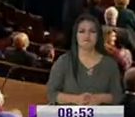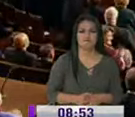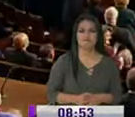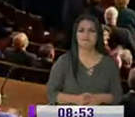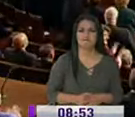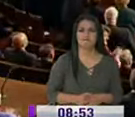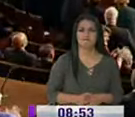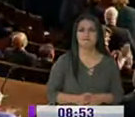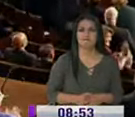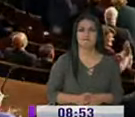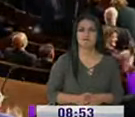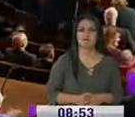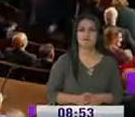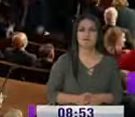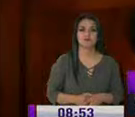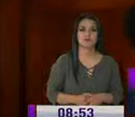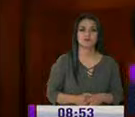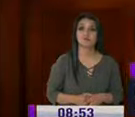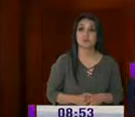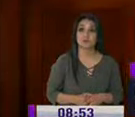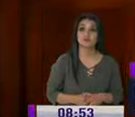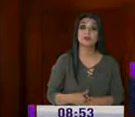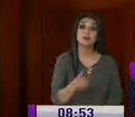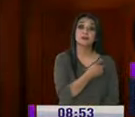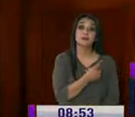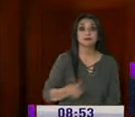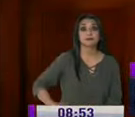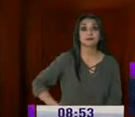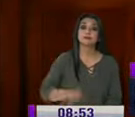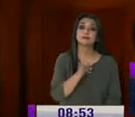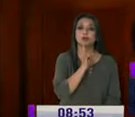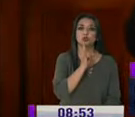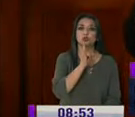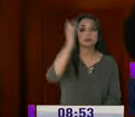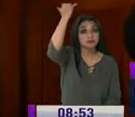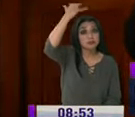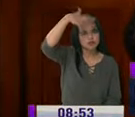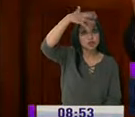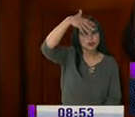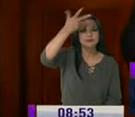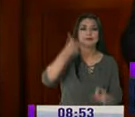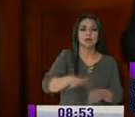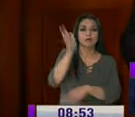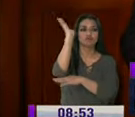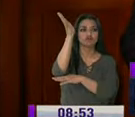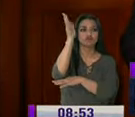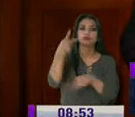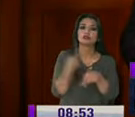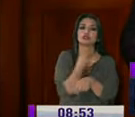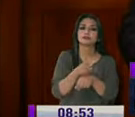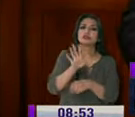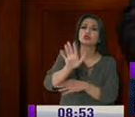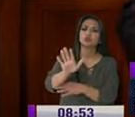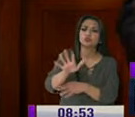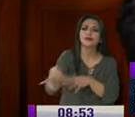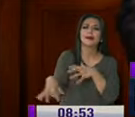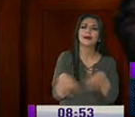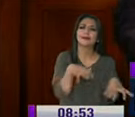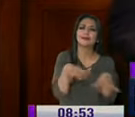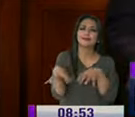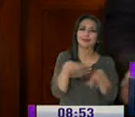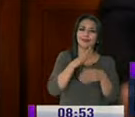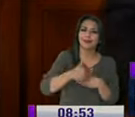que han hecho es volver a matar a nuestros seres queridos. Estamos aquí como lo estuvimos durante la dictadura y como seguiremos